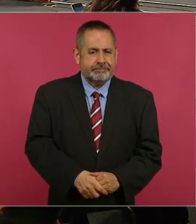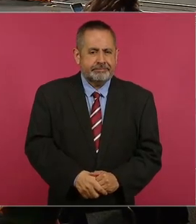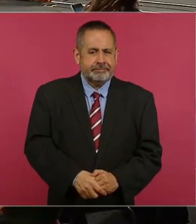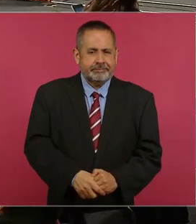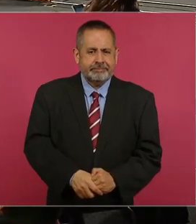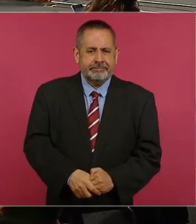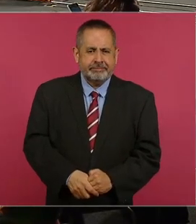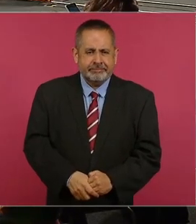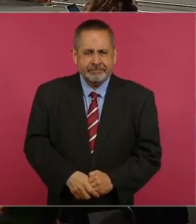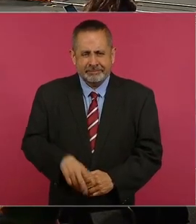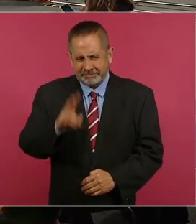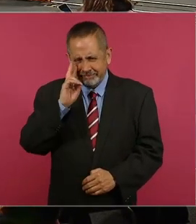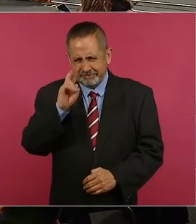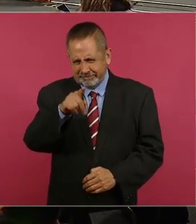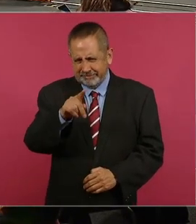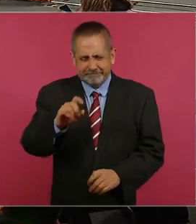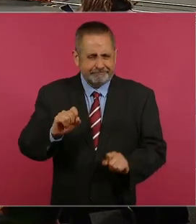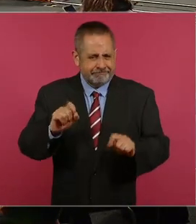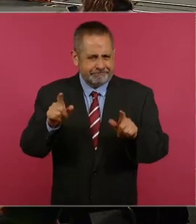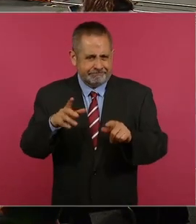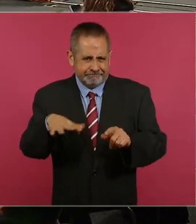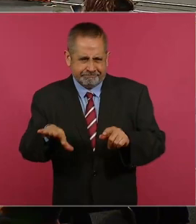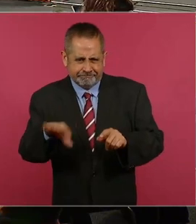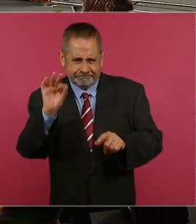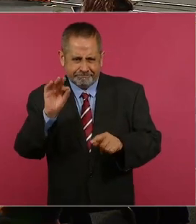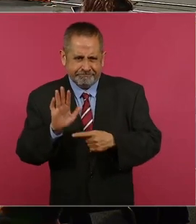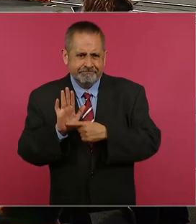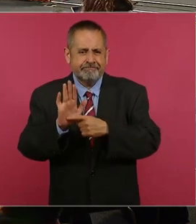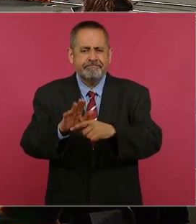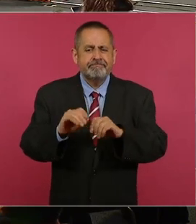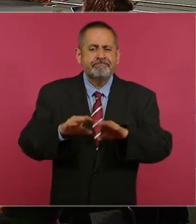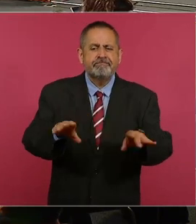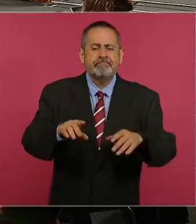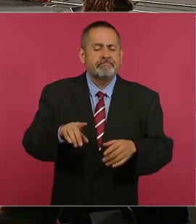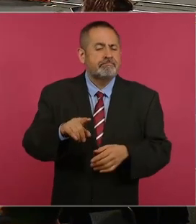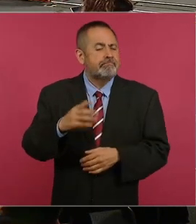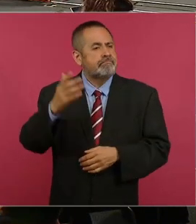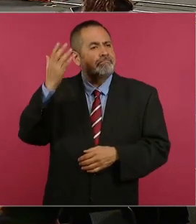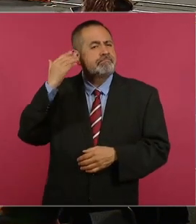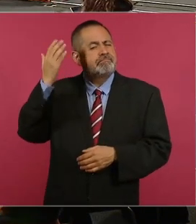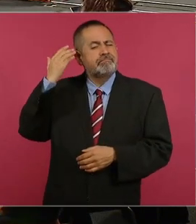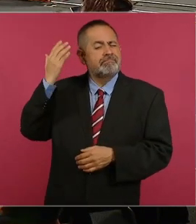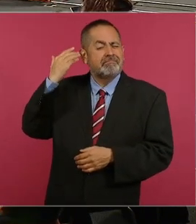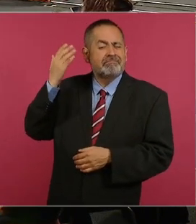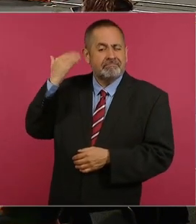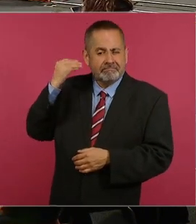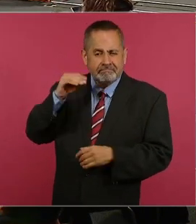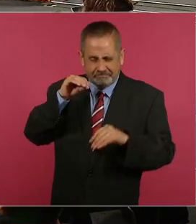a ver si lo encuentras, un volante hecho inclusive